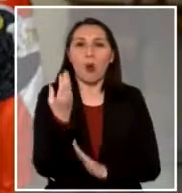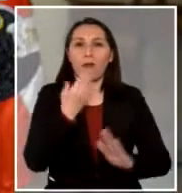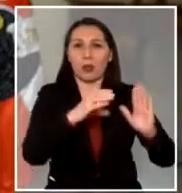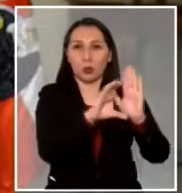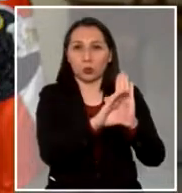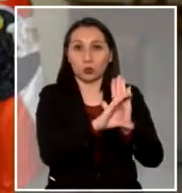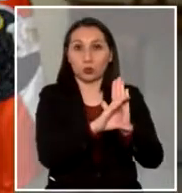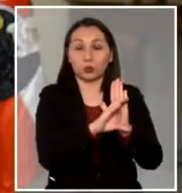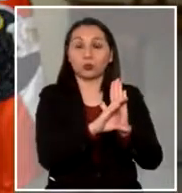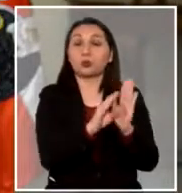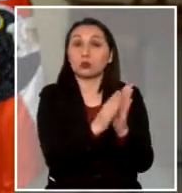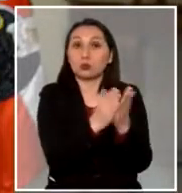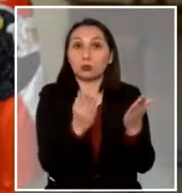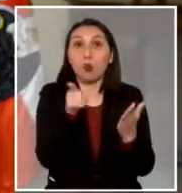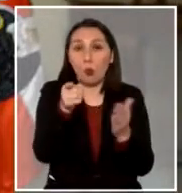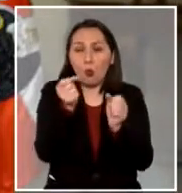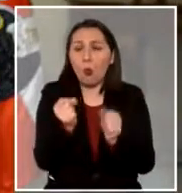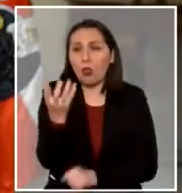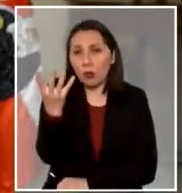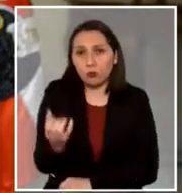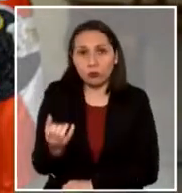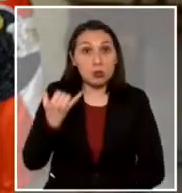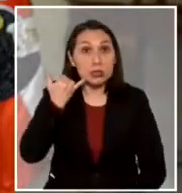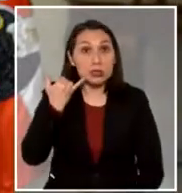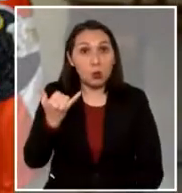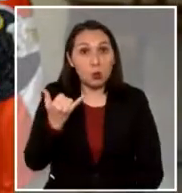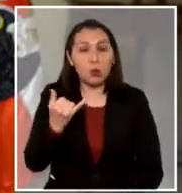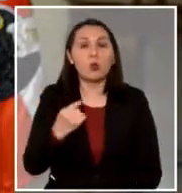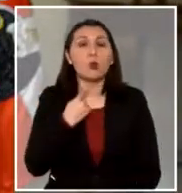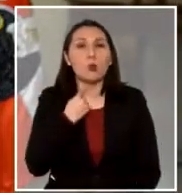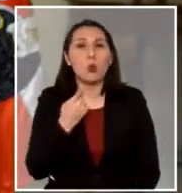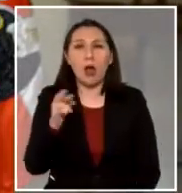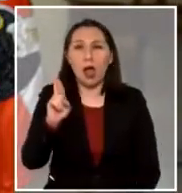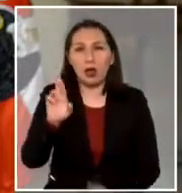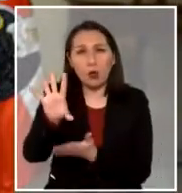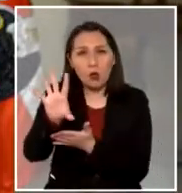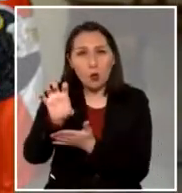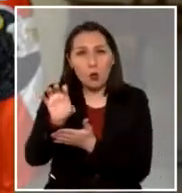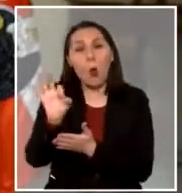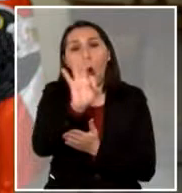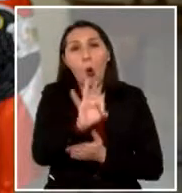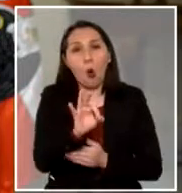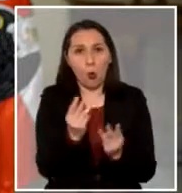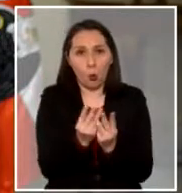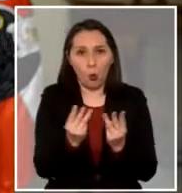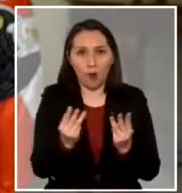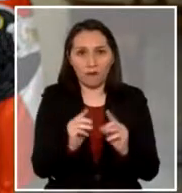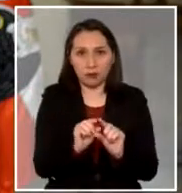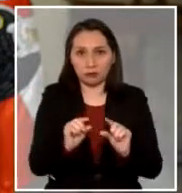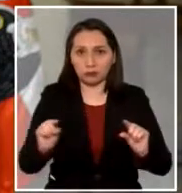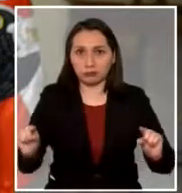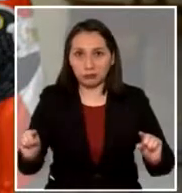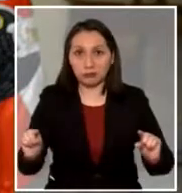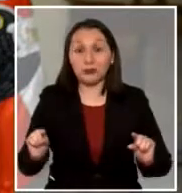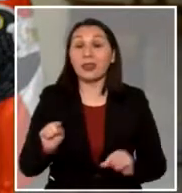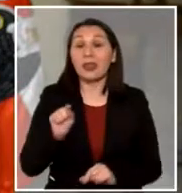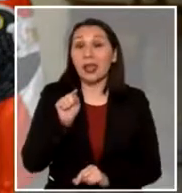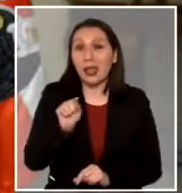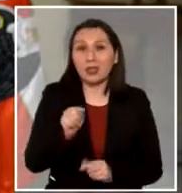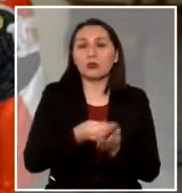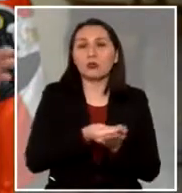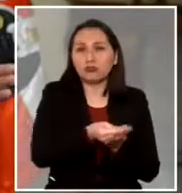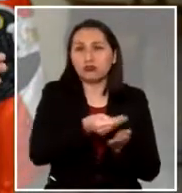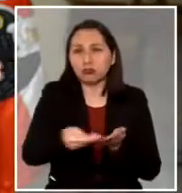el cual pueden descargar con sus celulares a través del código qr o de la página que aparece en pantalla y que se